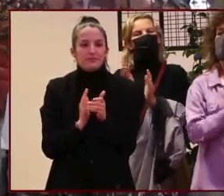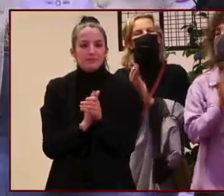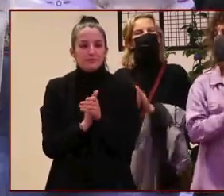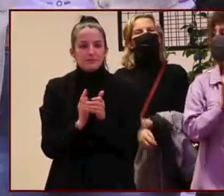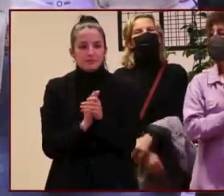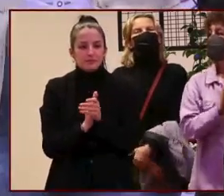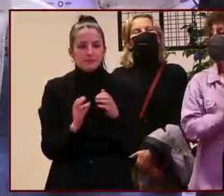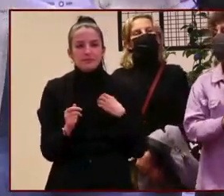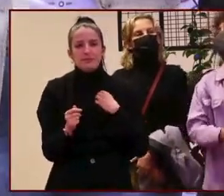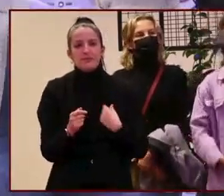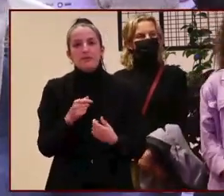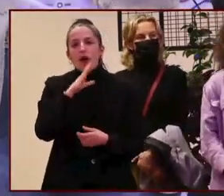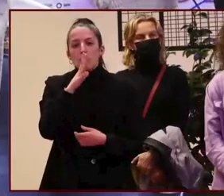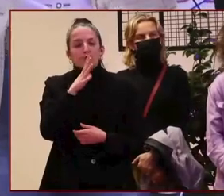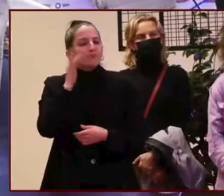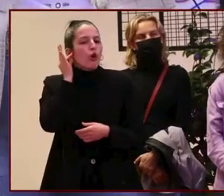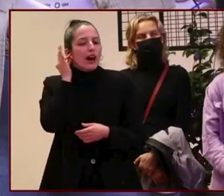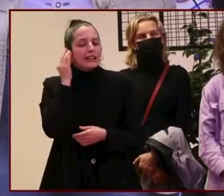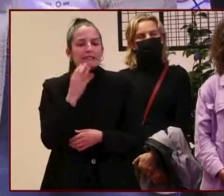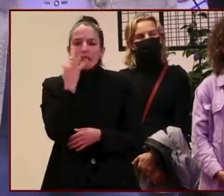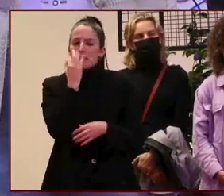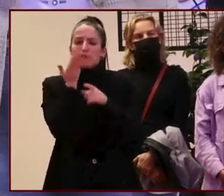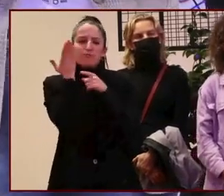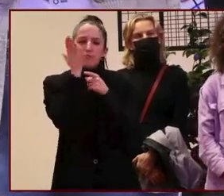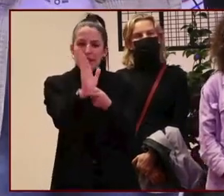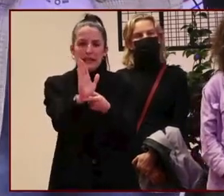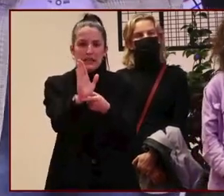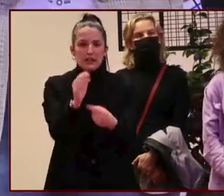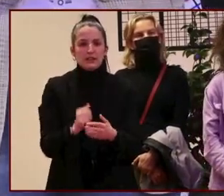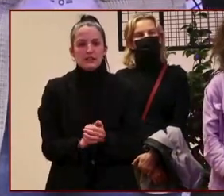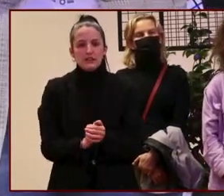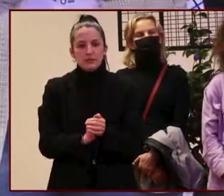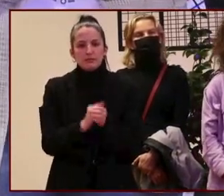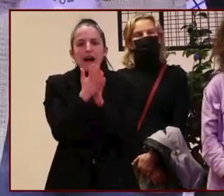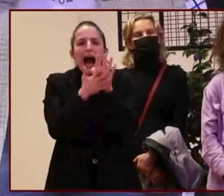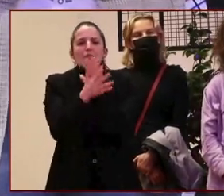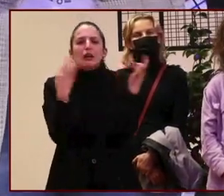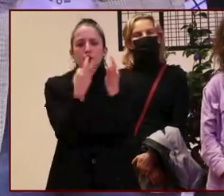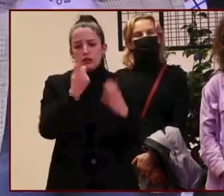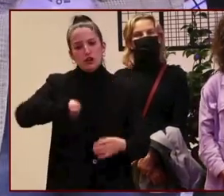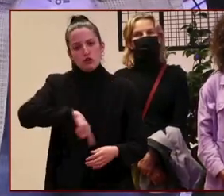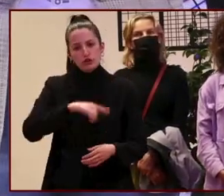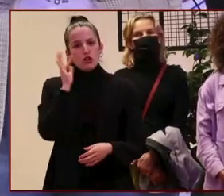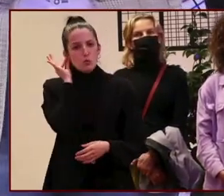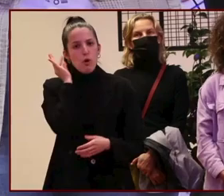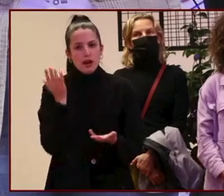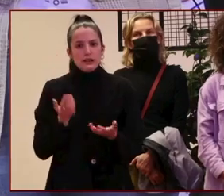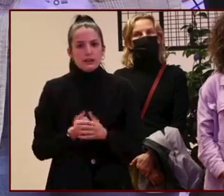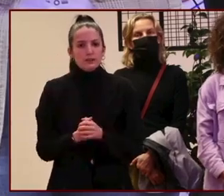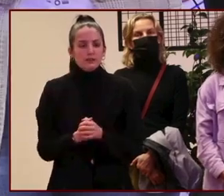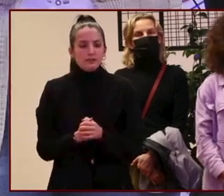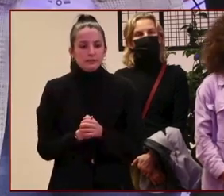para que estemos presentes hablando de nos hablando